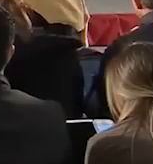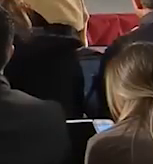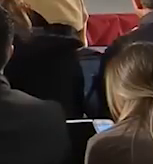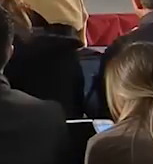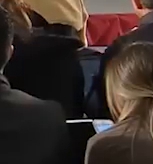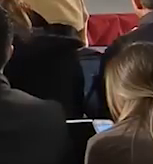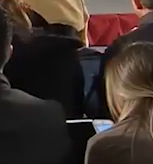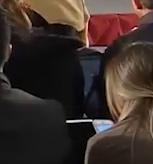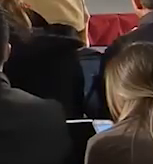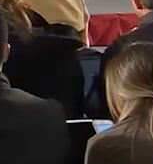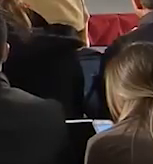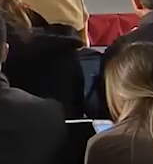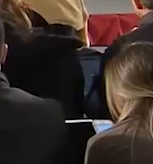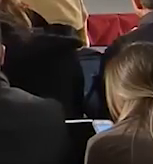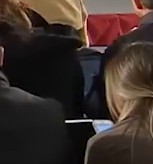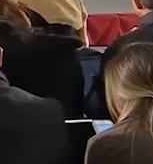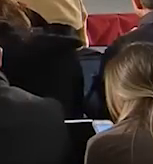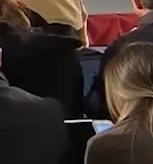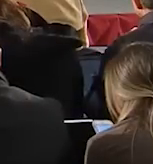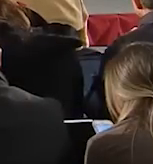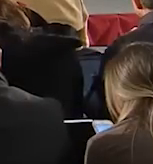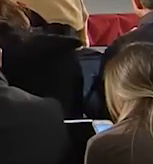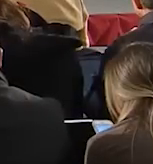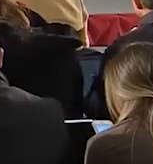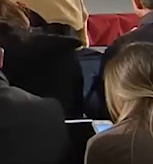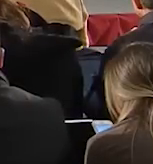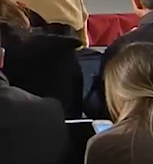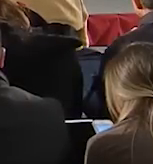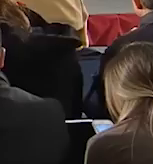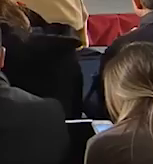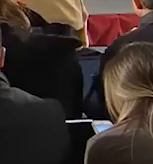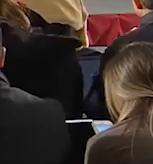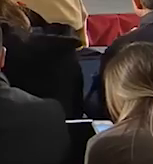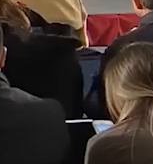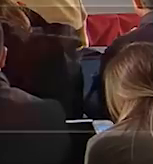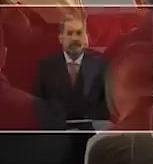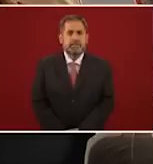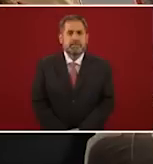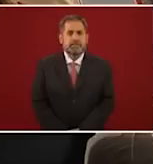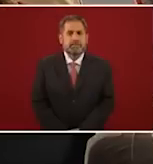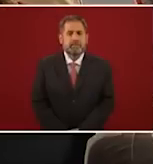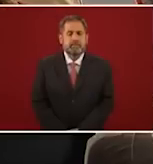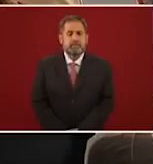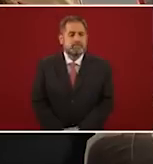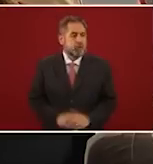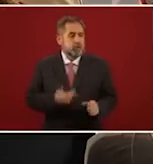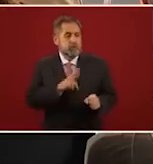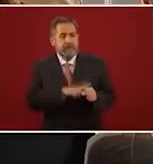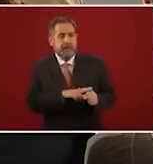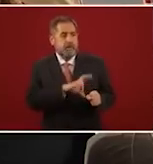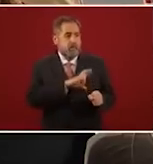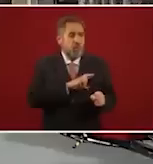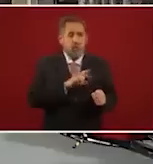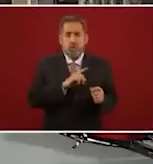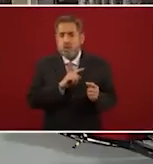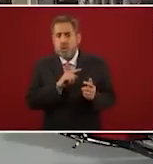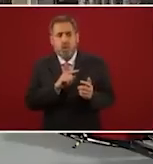públicos, en hospitales privados, donde se pueda. ¿Cuáles son